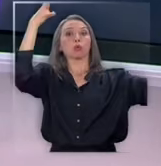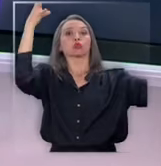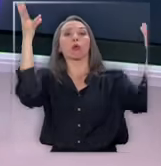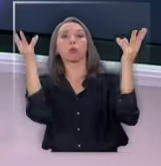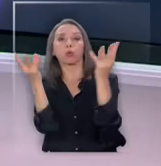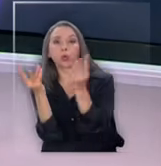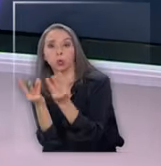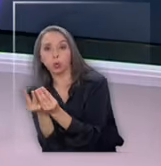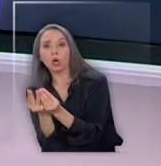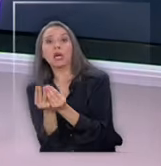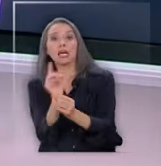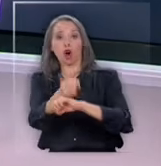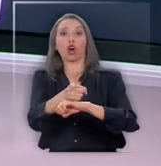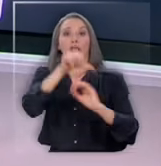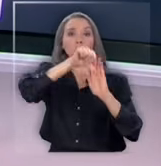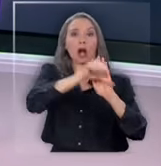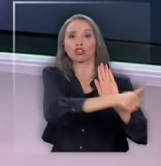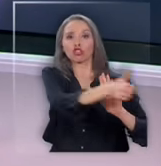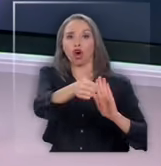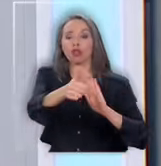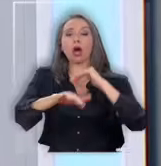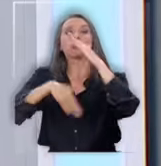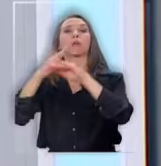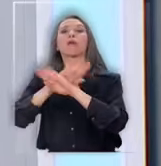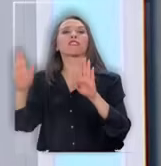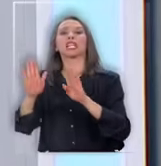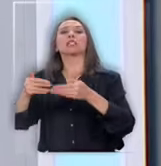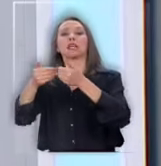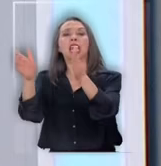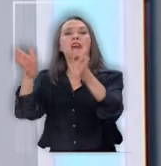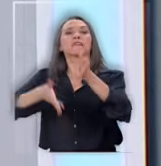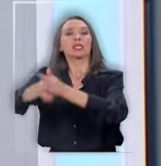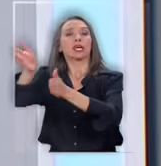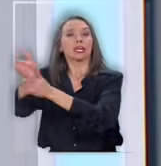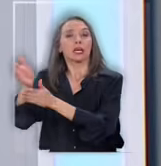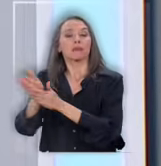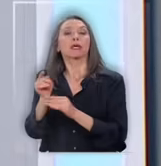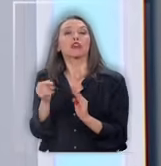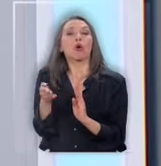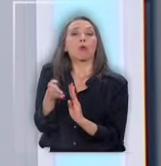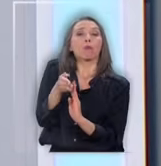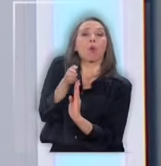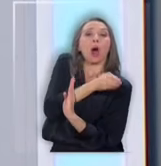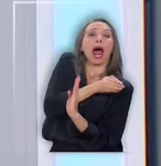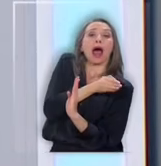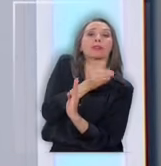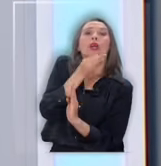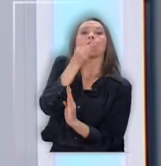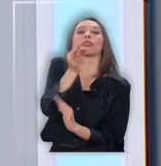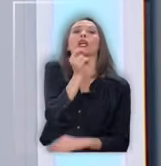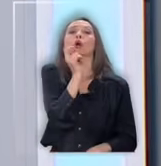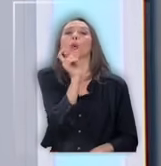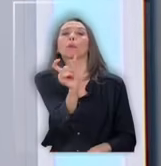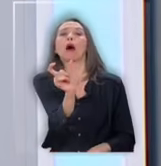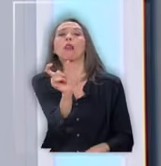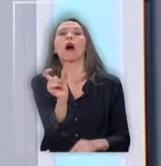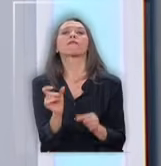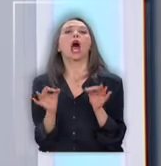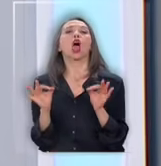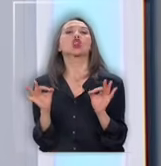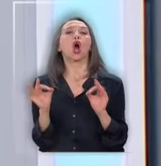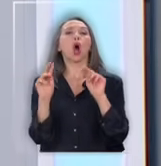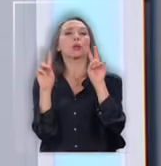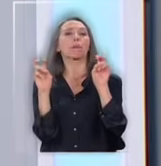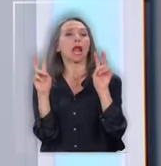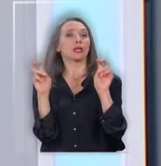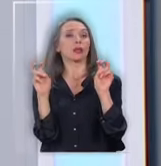levantar cuarentenas y volver a instalarlas pero creo que se instaló demasiado precozmente ese concepto de normalidad y hoy